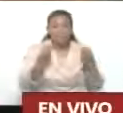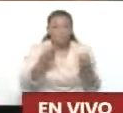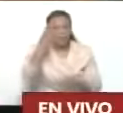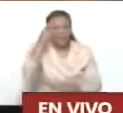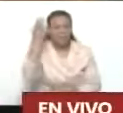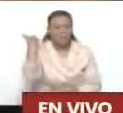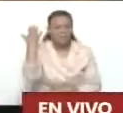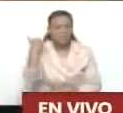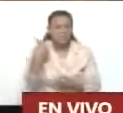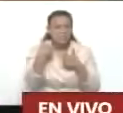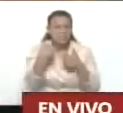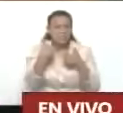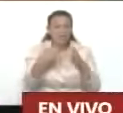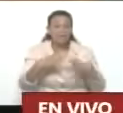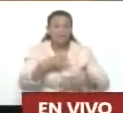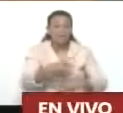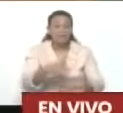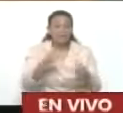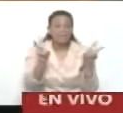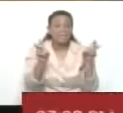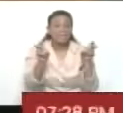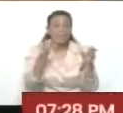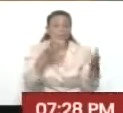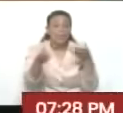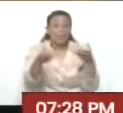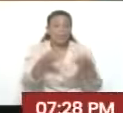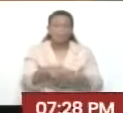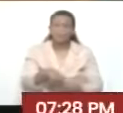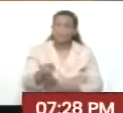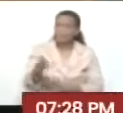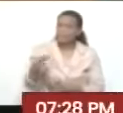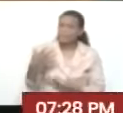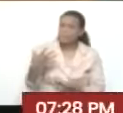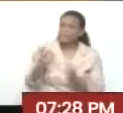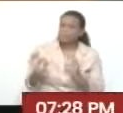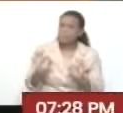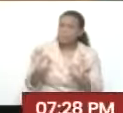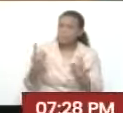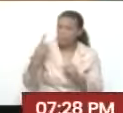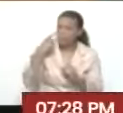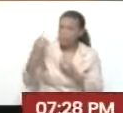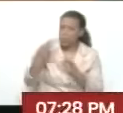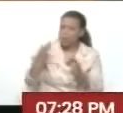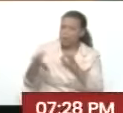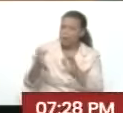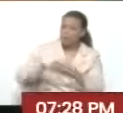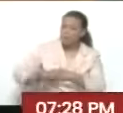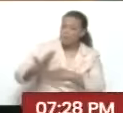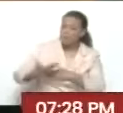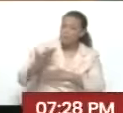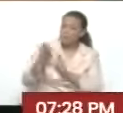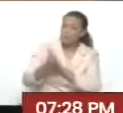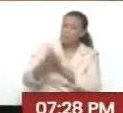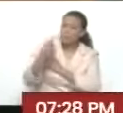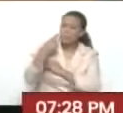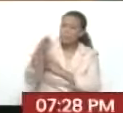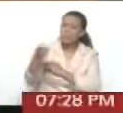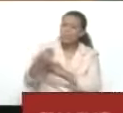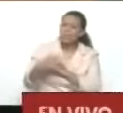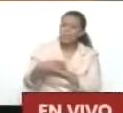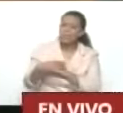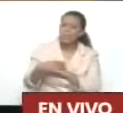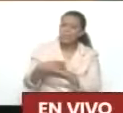¿verdad? Estuvo interesante, sí. Sí, porque ha dicho usted algo, has dicho tú algo ahí importante, y es que no